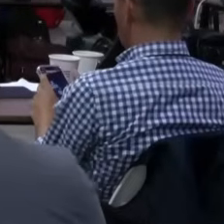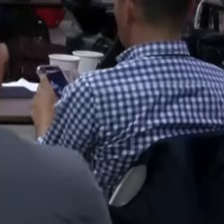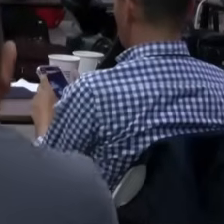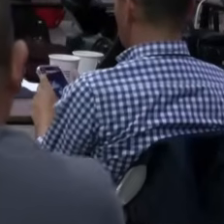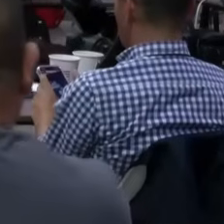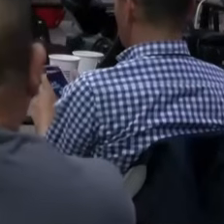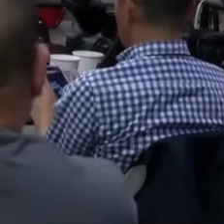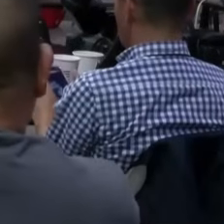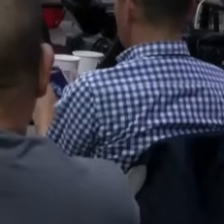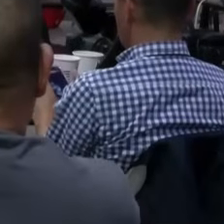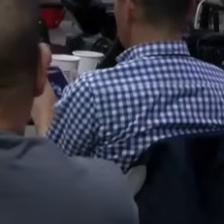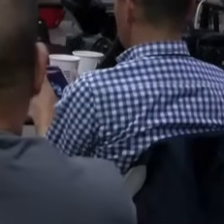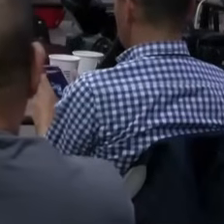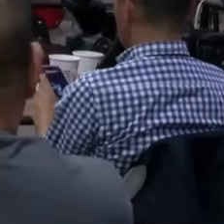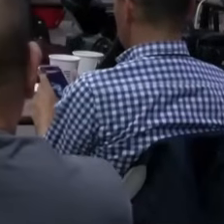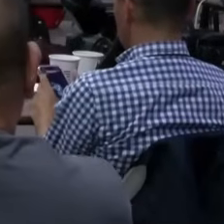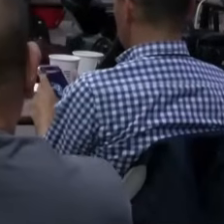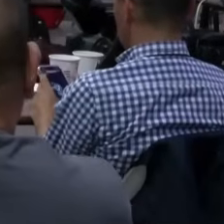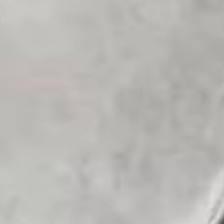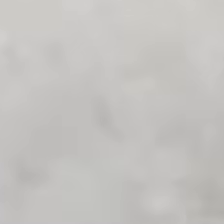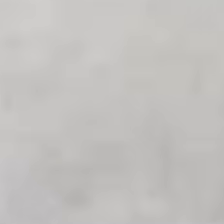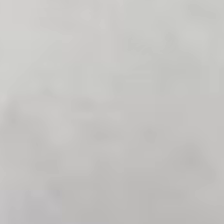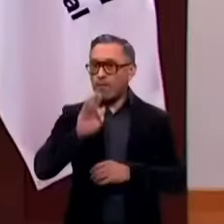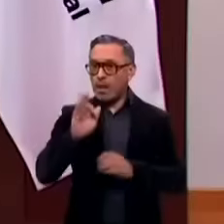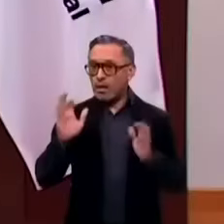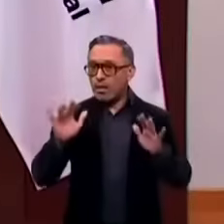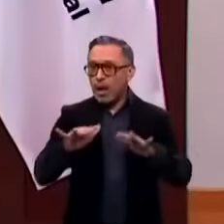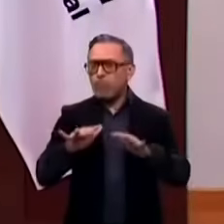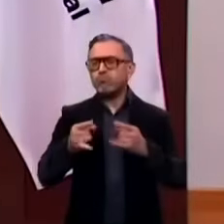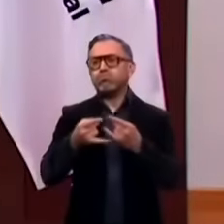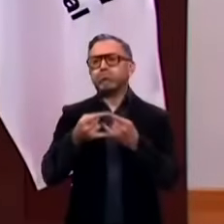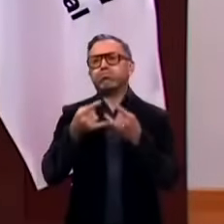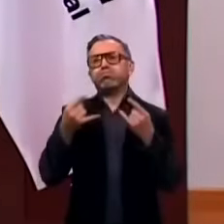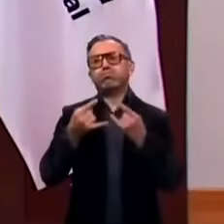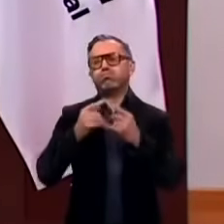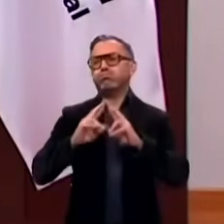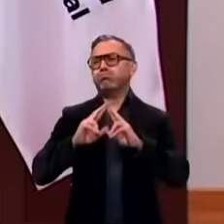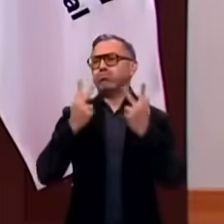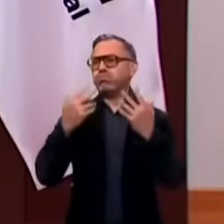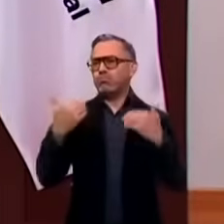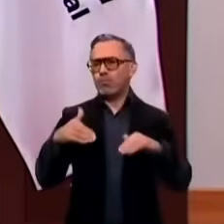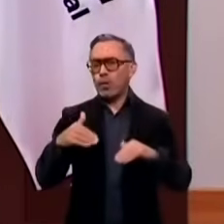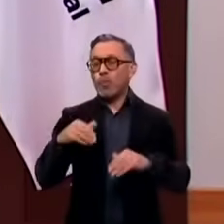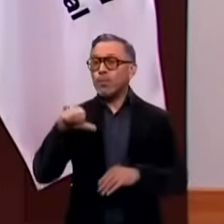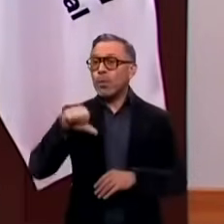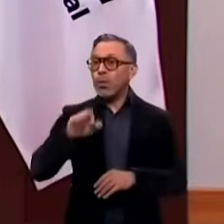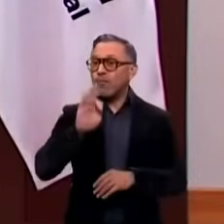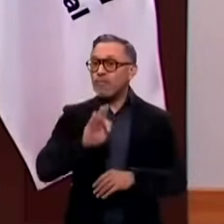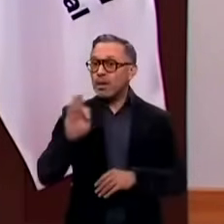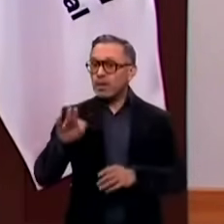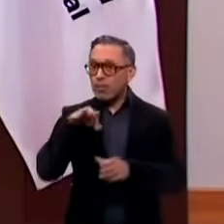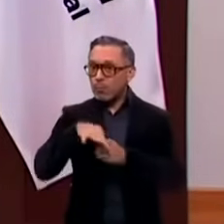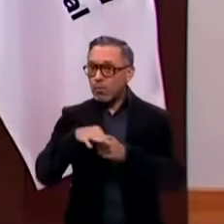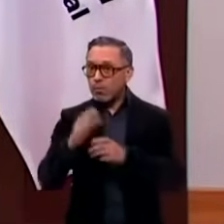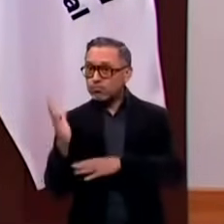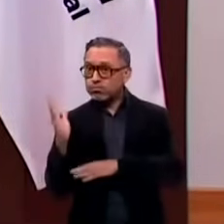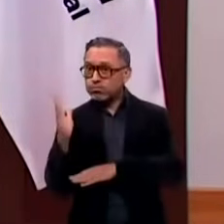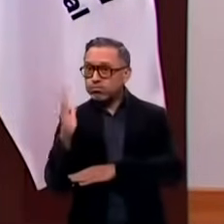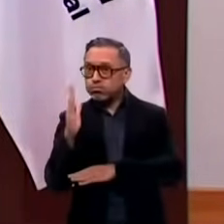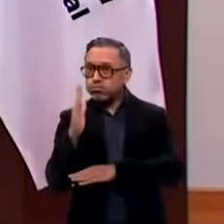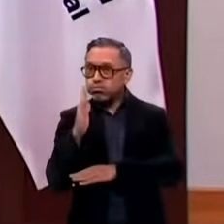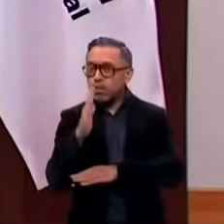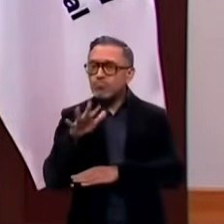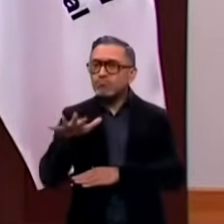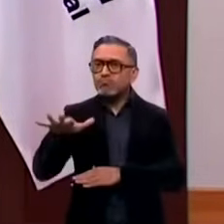presidenta del Consejo General del INE. La jornada electoral se está desarrollando de manera ordenada y